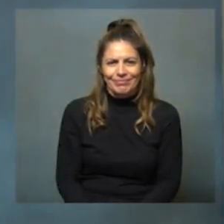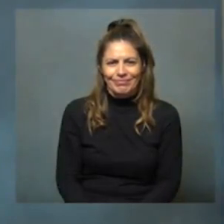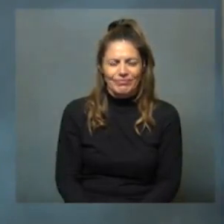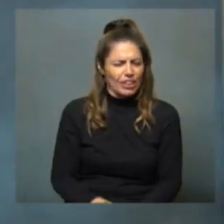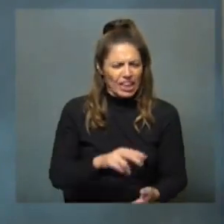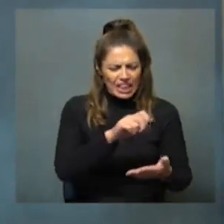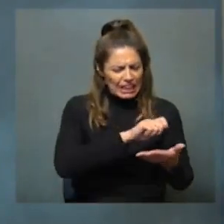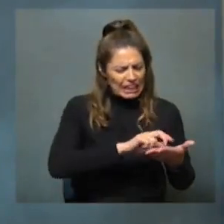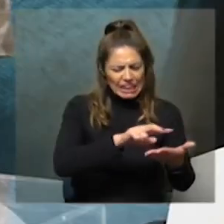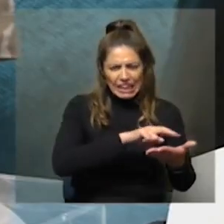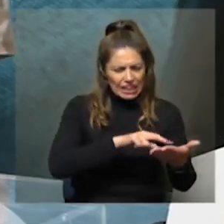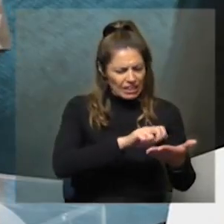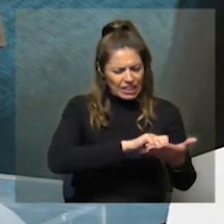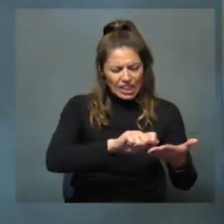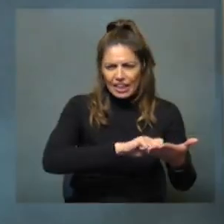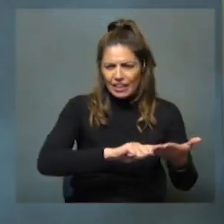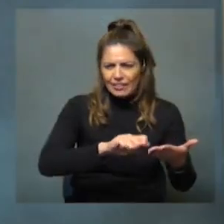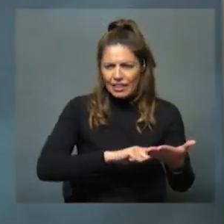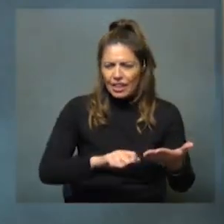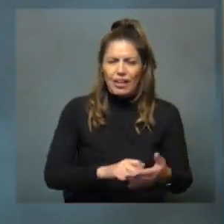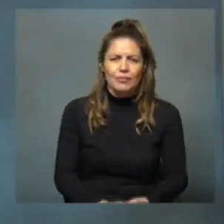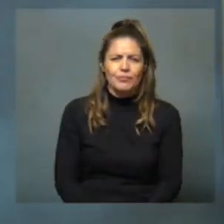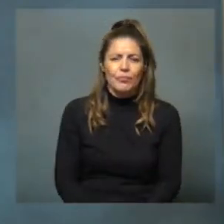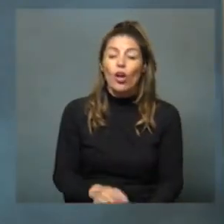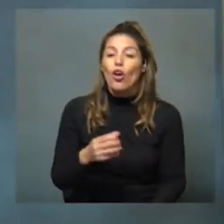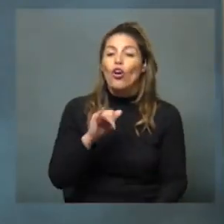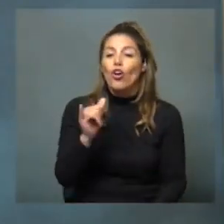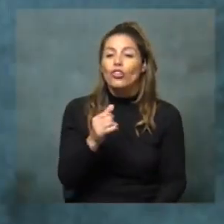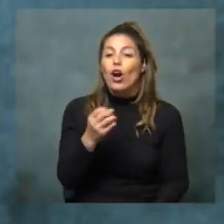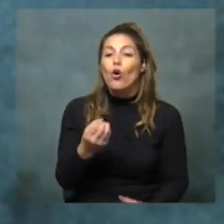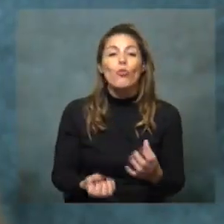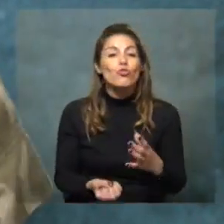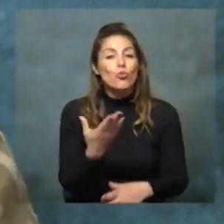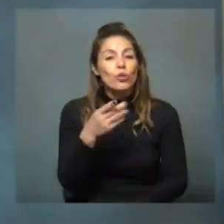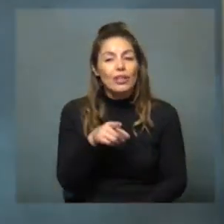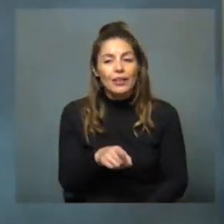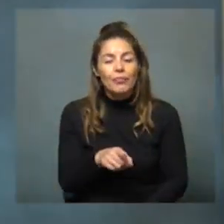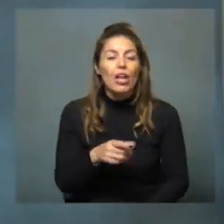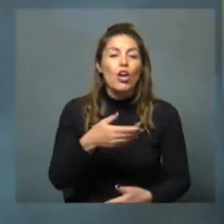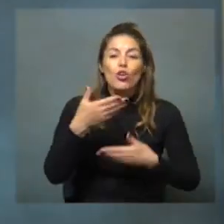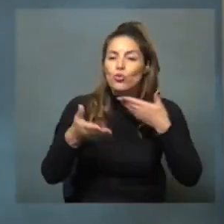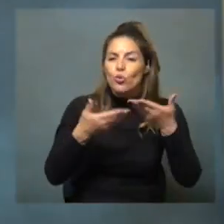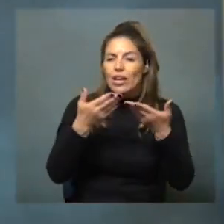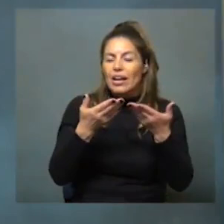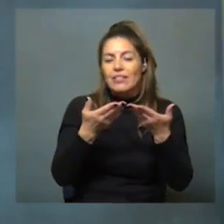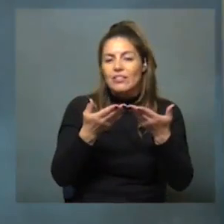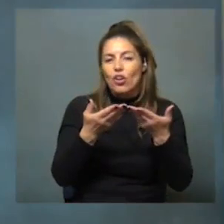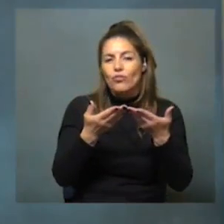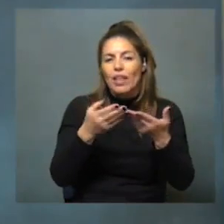¿eh? Qué impresionante. Bueno, cuando vuela de poca. Contá cómo surge. Es una canción con corazón de